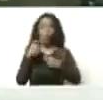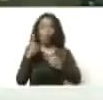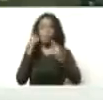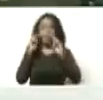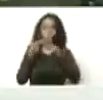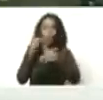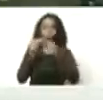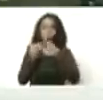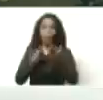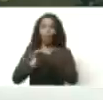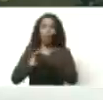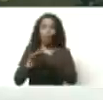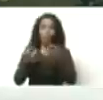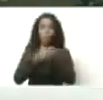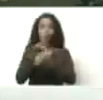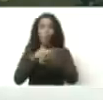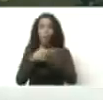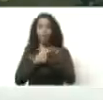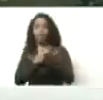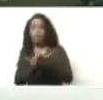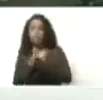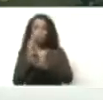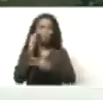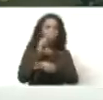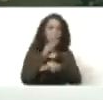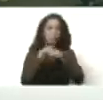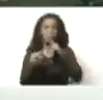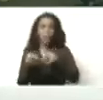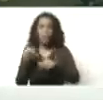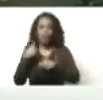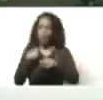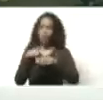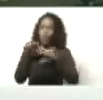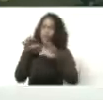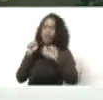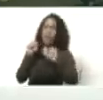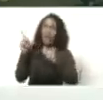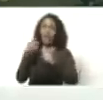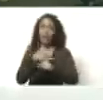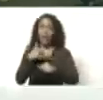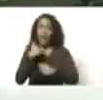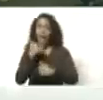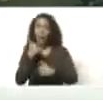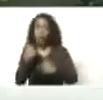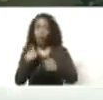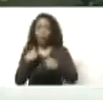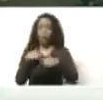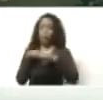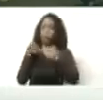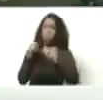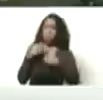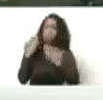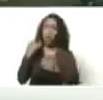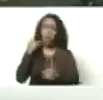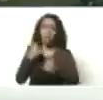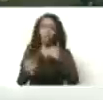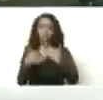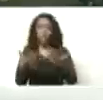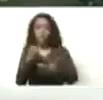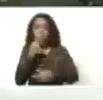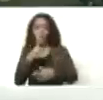va resolviendo problemas de simplemente el yo no lo entendía él quería decirme algo pero yo no lo entendía y al final bueno